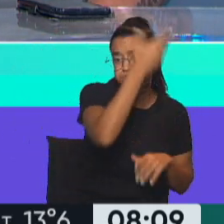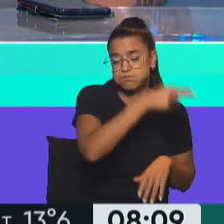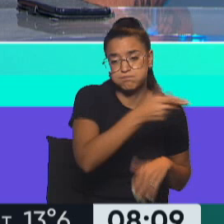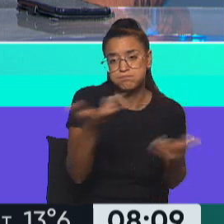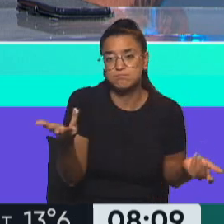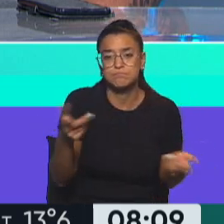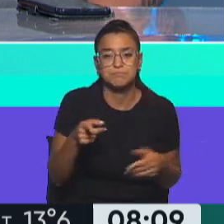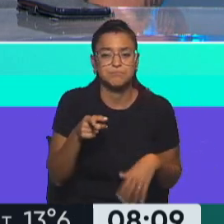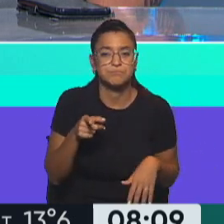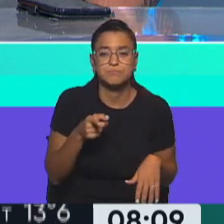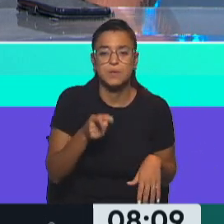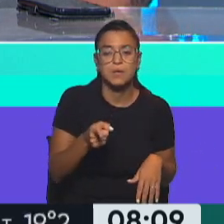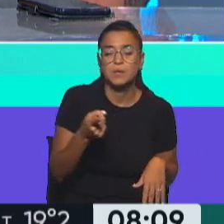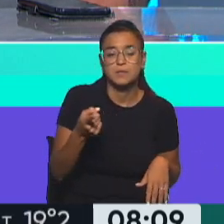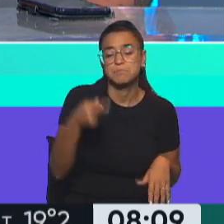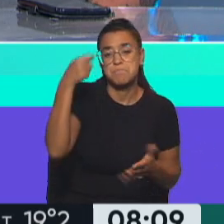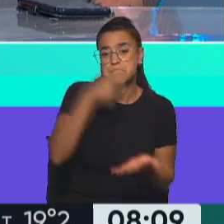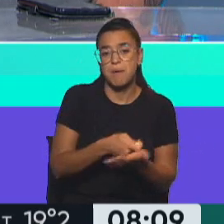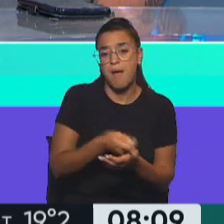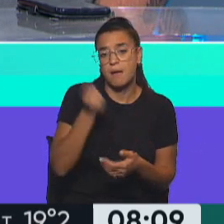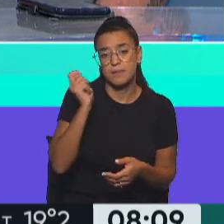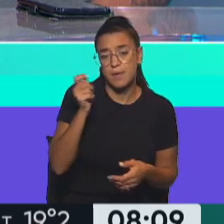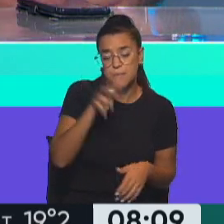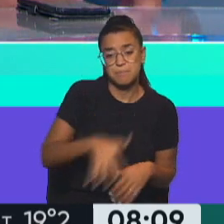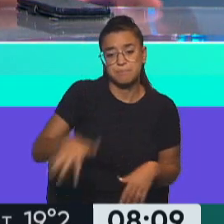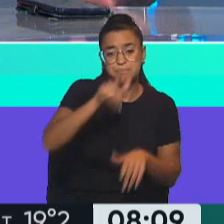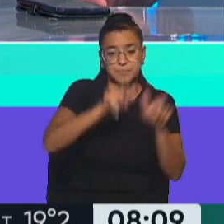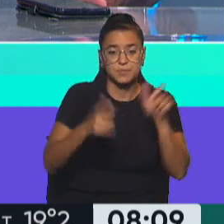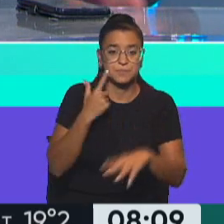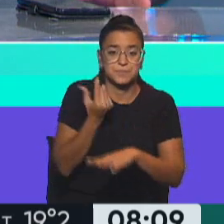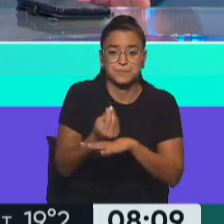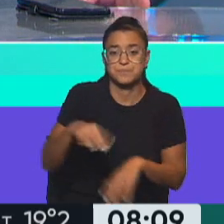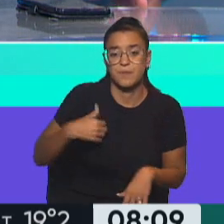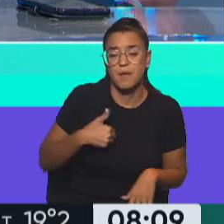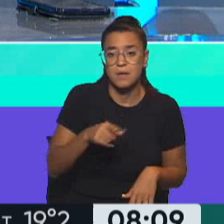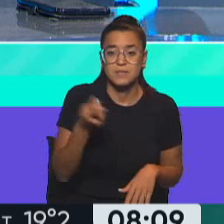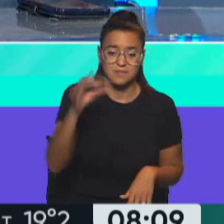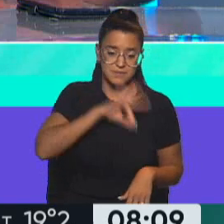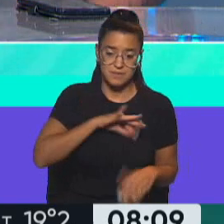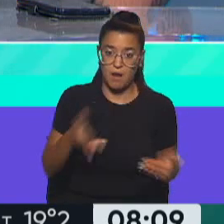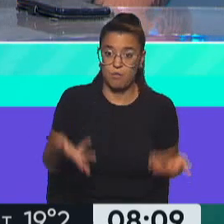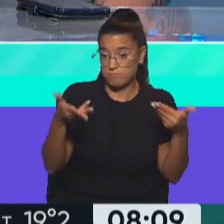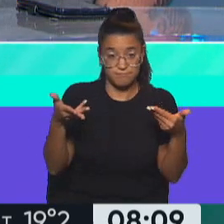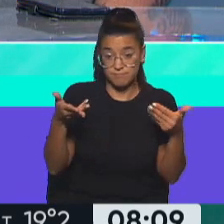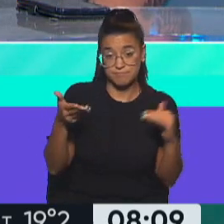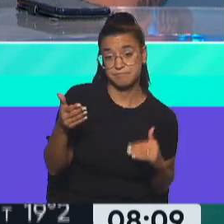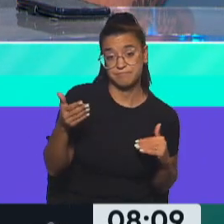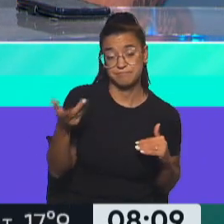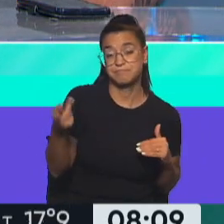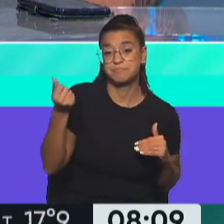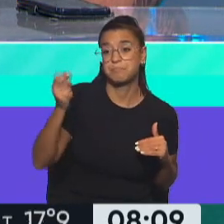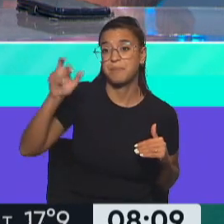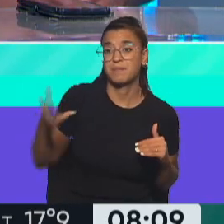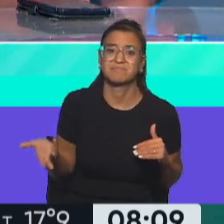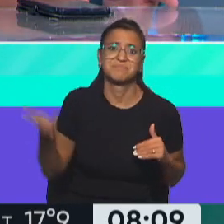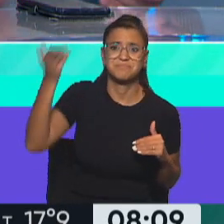que el que termina pagando es el pueblo argentino, ¿no? Porque los salarios no terminan acompañando a este aumento, que aparte es una